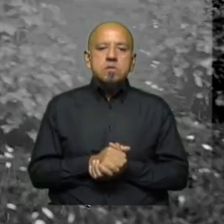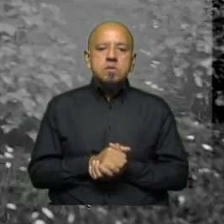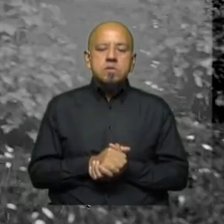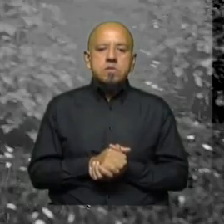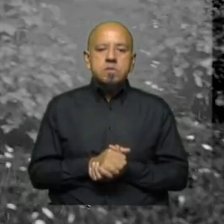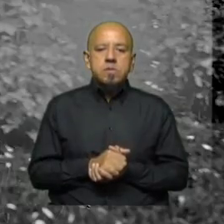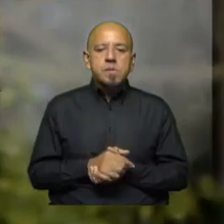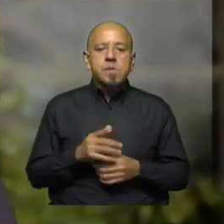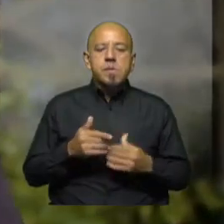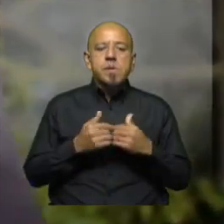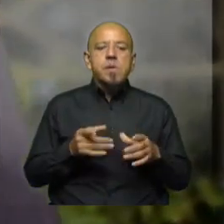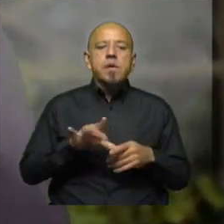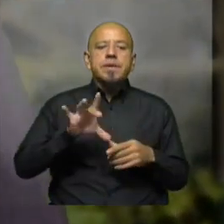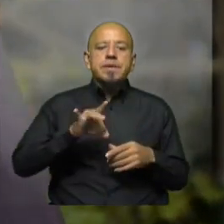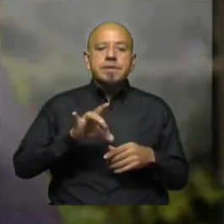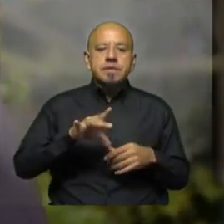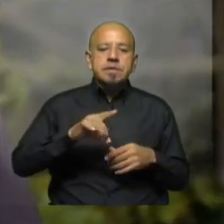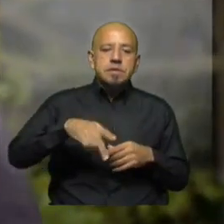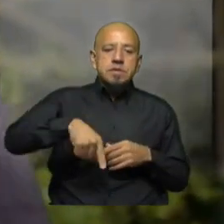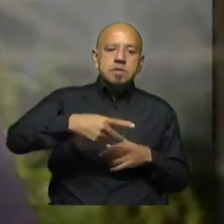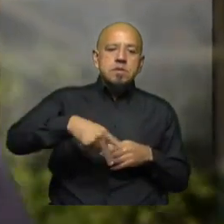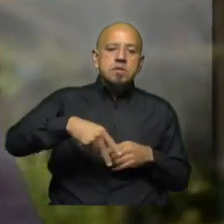La inauguración será el 15 de noviembre